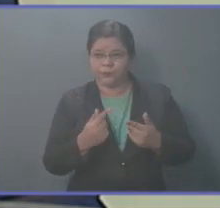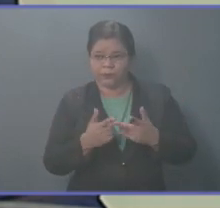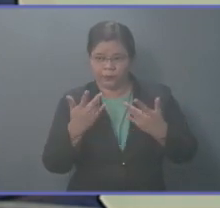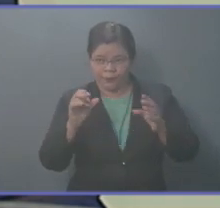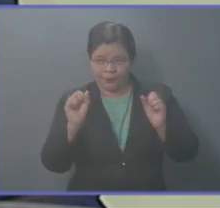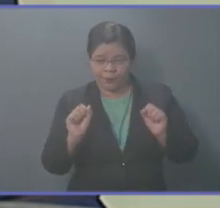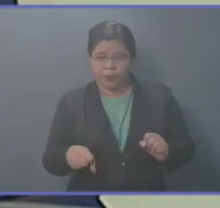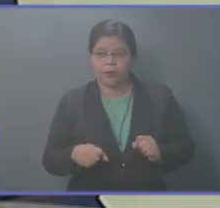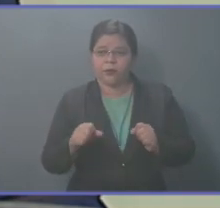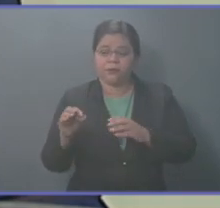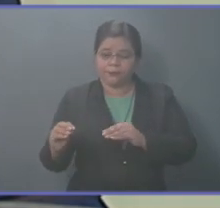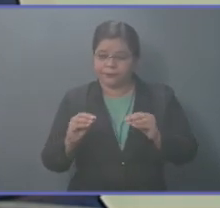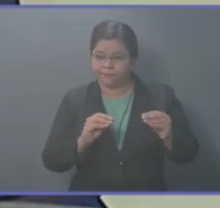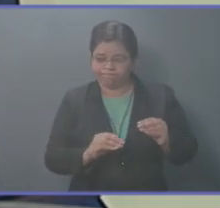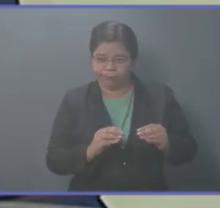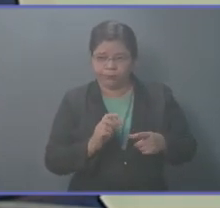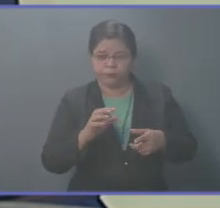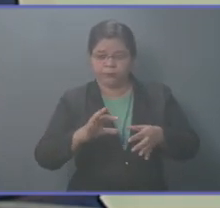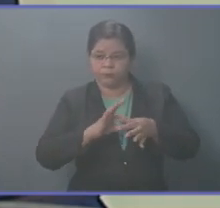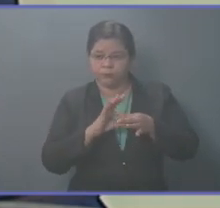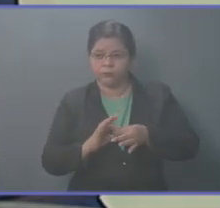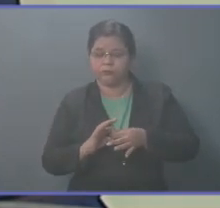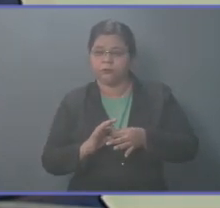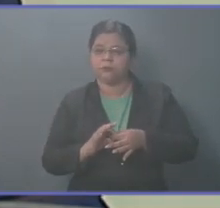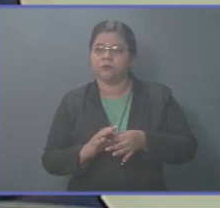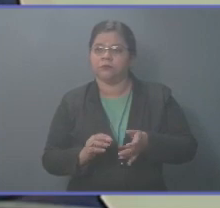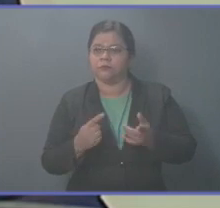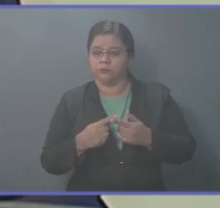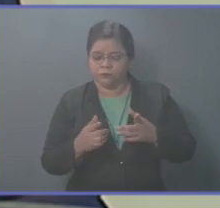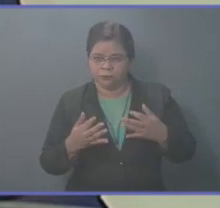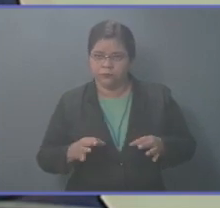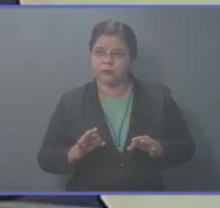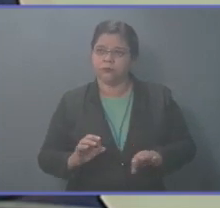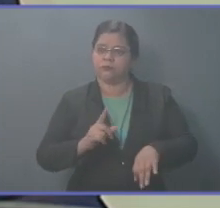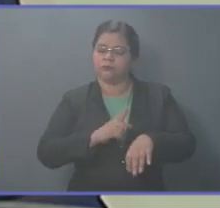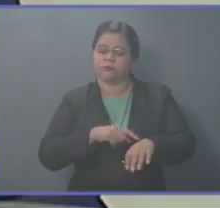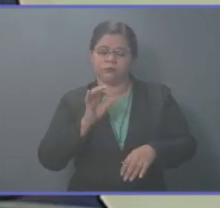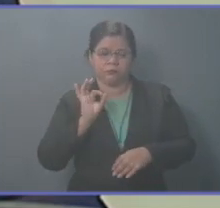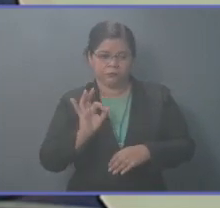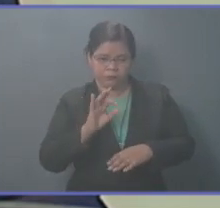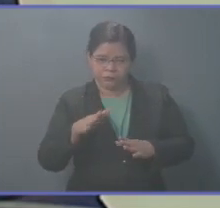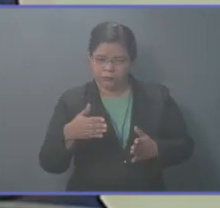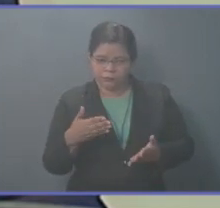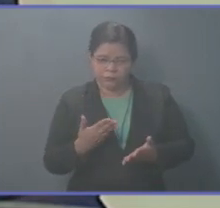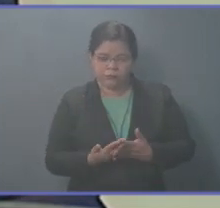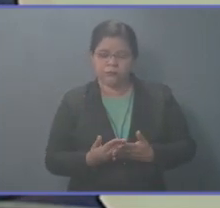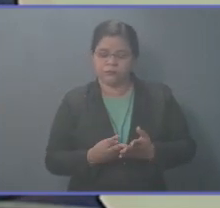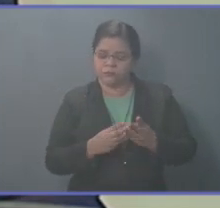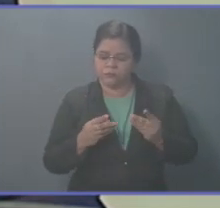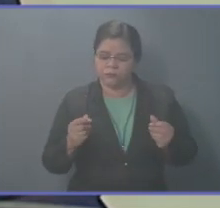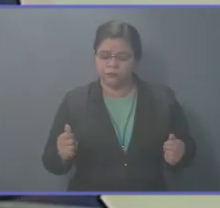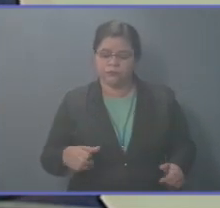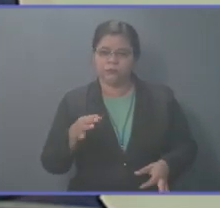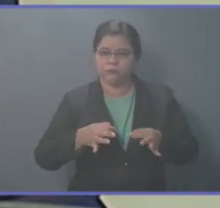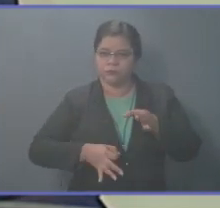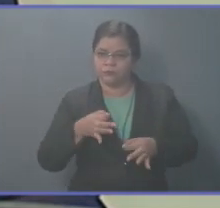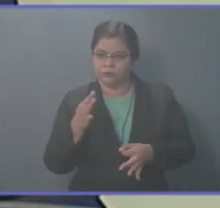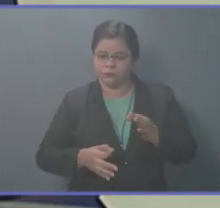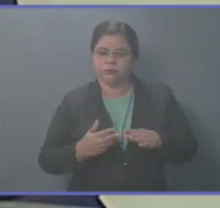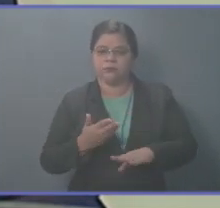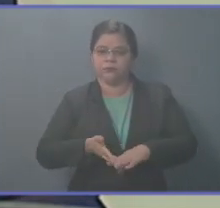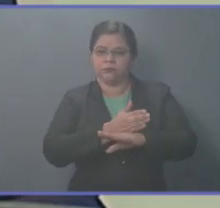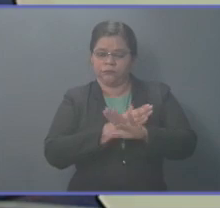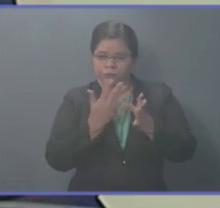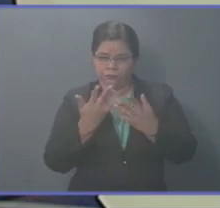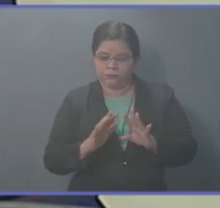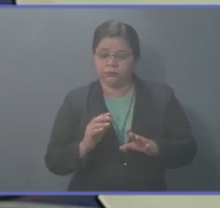posibilidad fáctica de satisfacción del acceso a la jurisdicción en forma oportuna y de la ejecución de la resolución judicial que se pronuncie, puesto